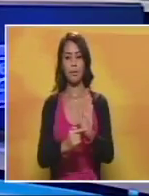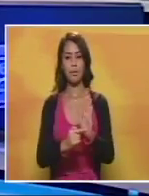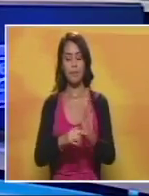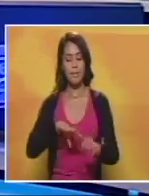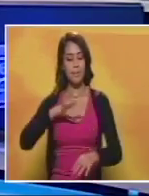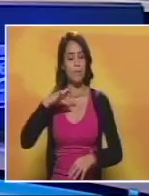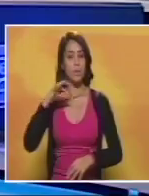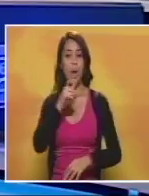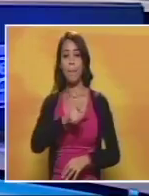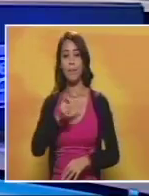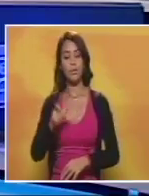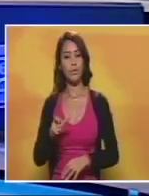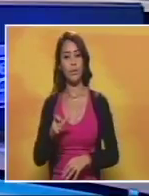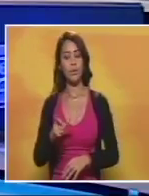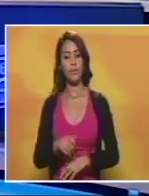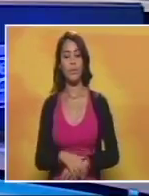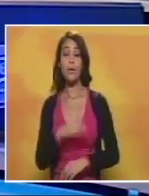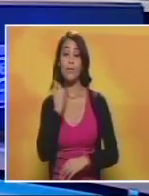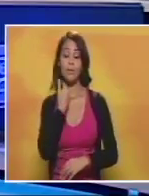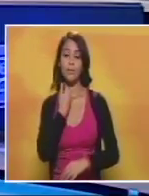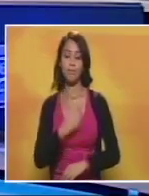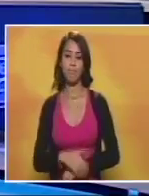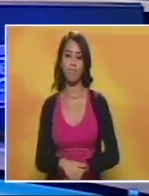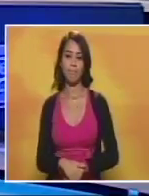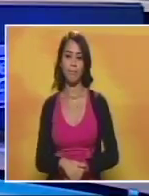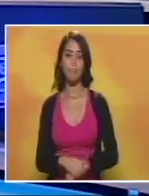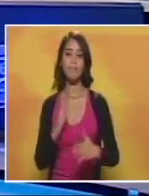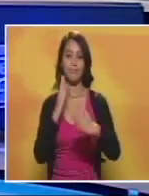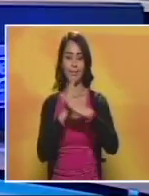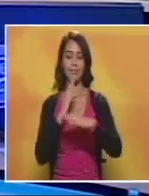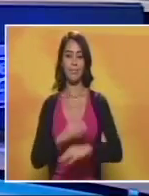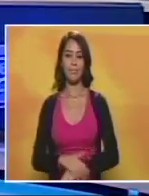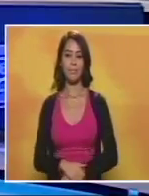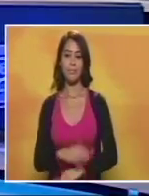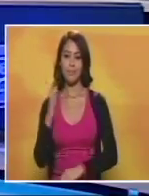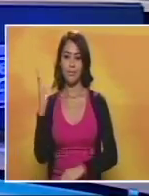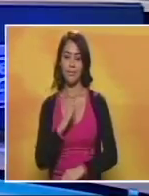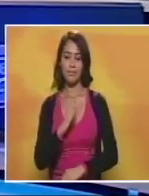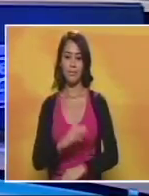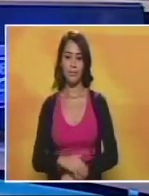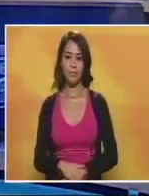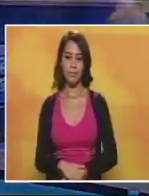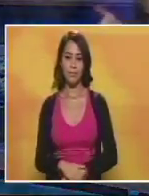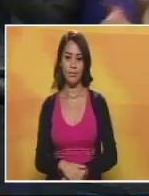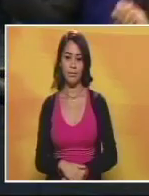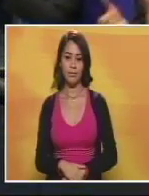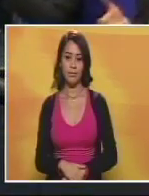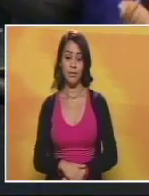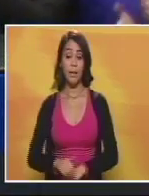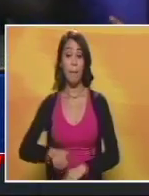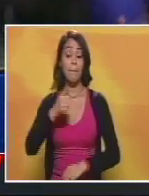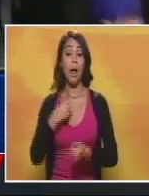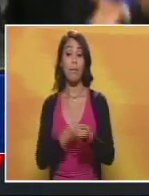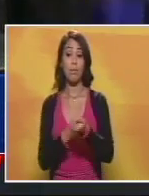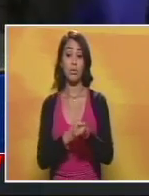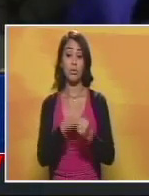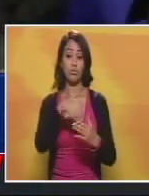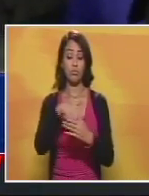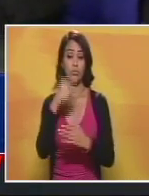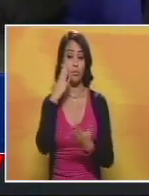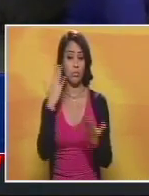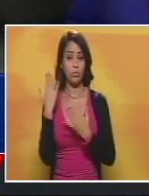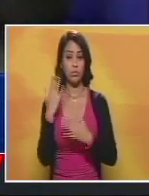No que venga como observador electoral, que venga a hacer un curso aquí a Venezuela sobre cómo se hacen las elecciones, cómo son las